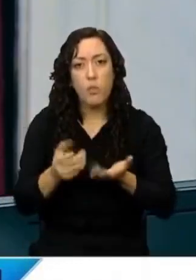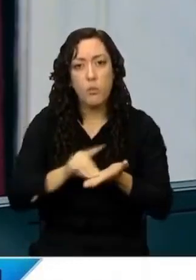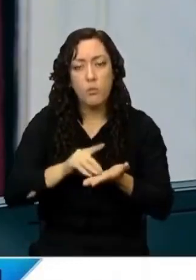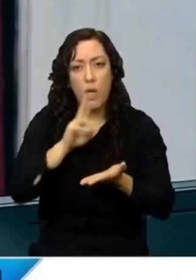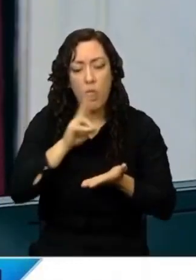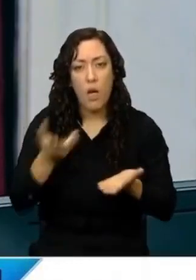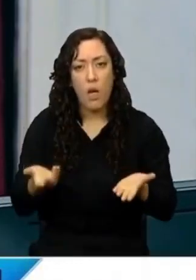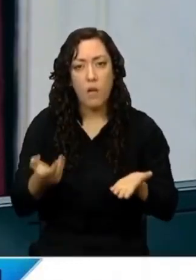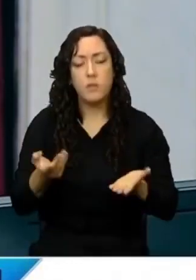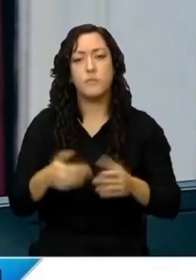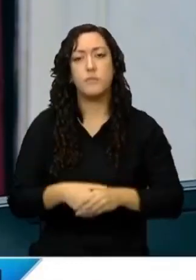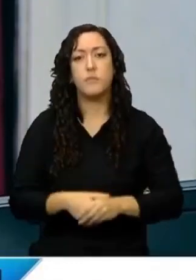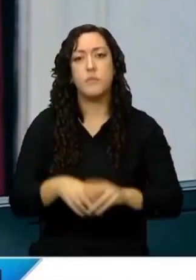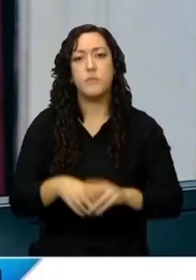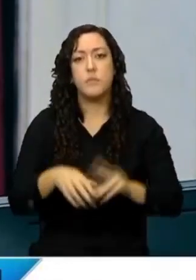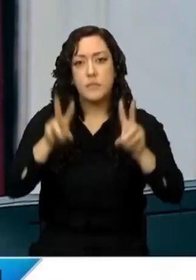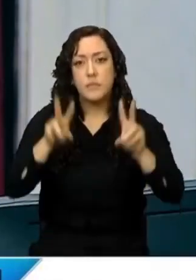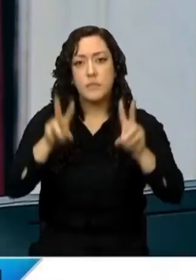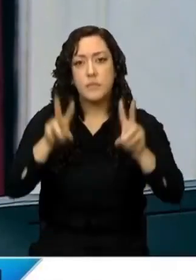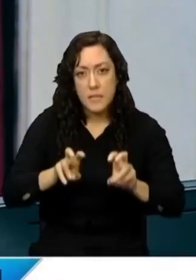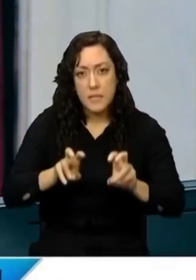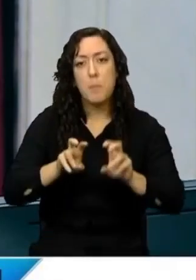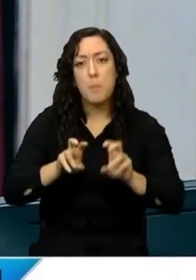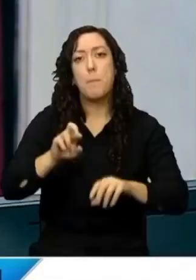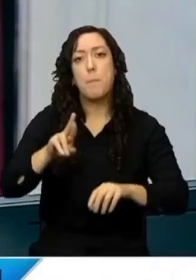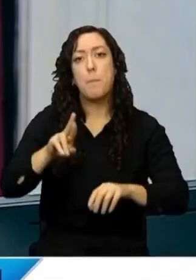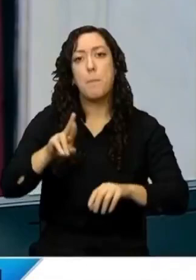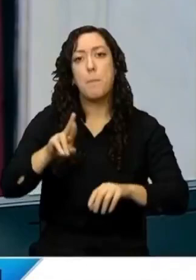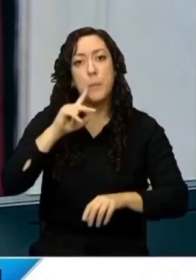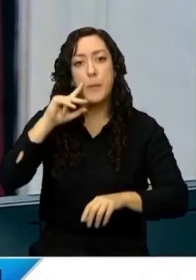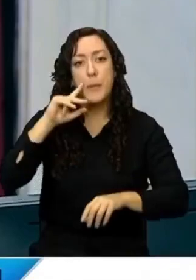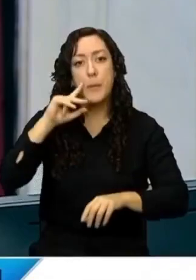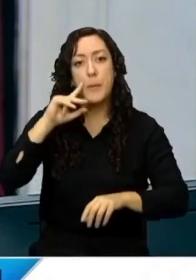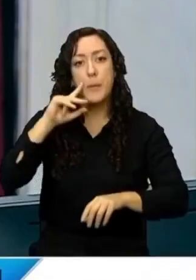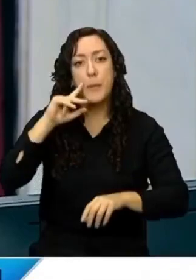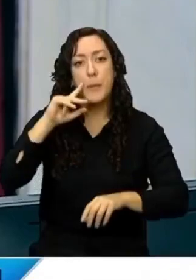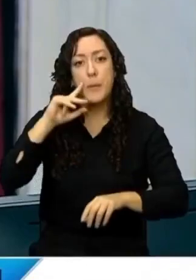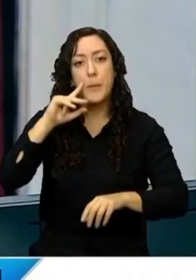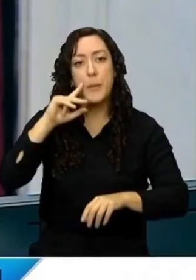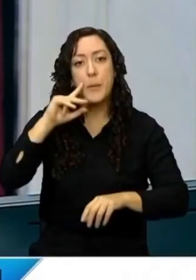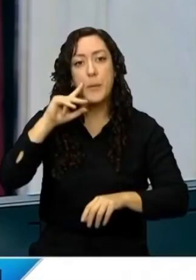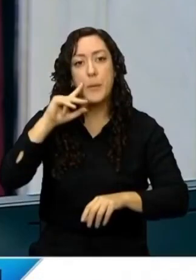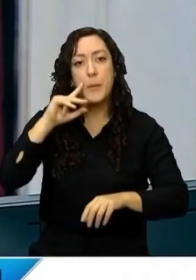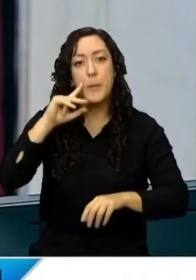estoy leyendo. Cuando así lo exija una décima parte de los diputados presentes. Quiero ser muy